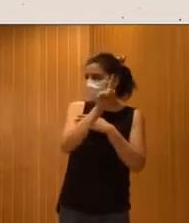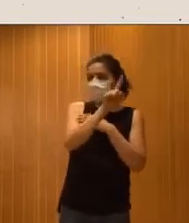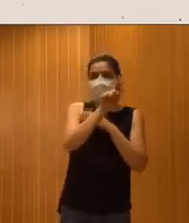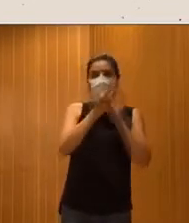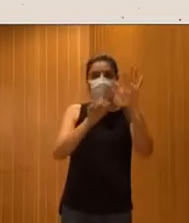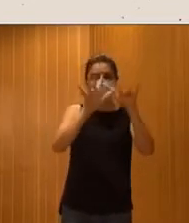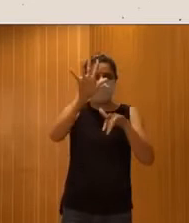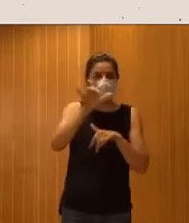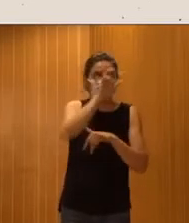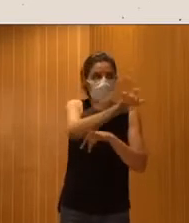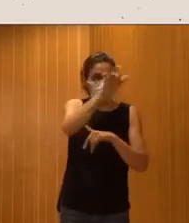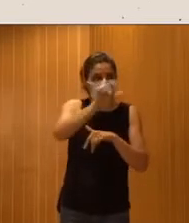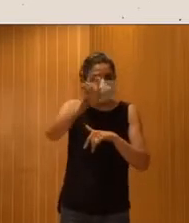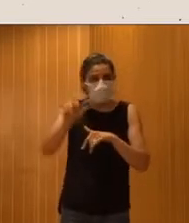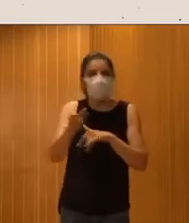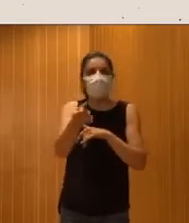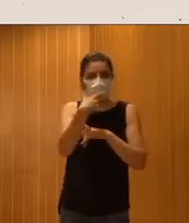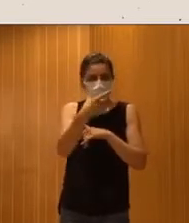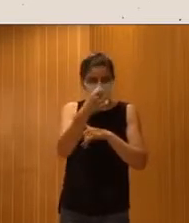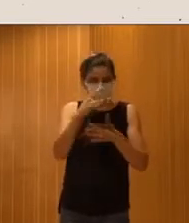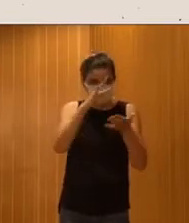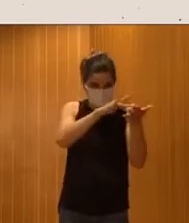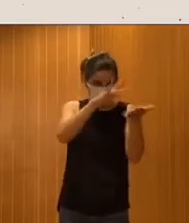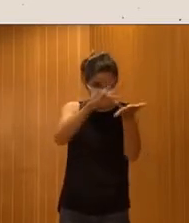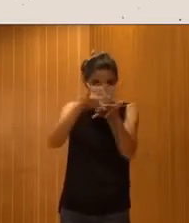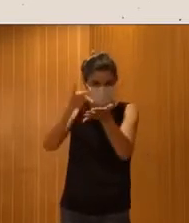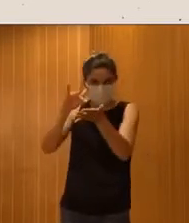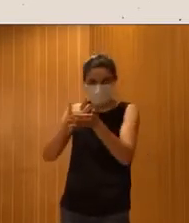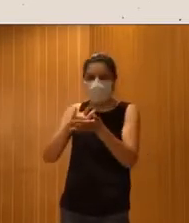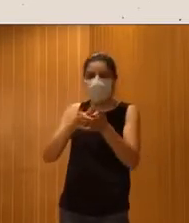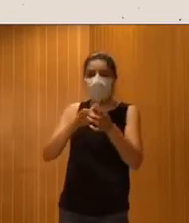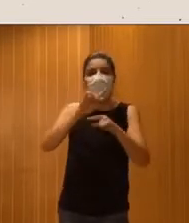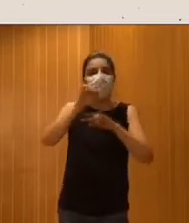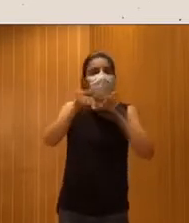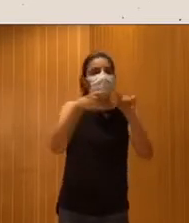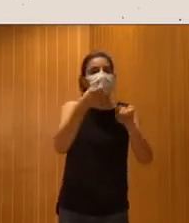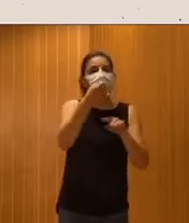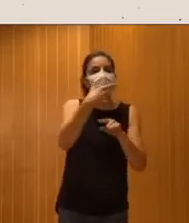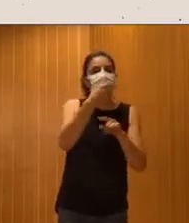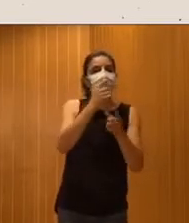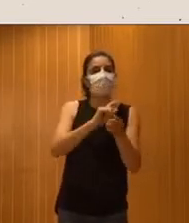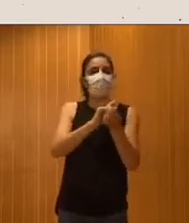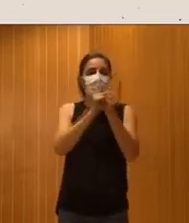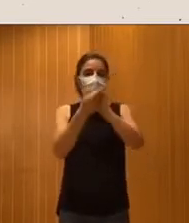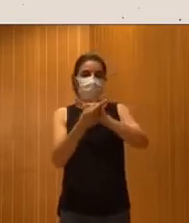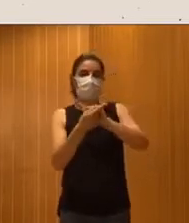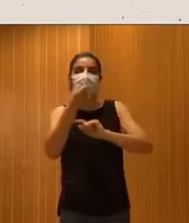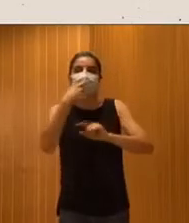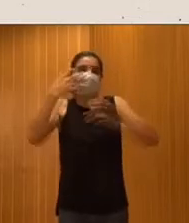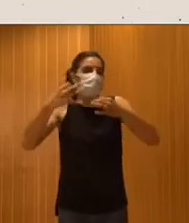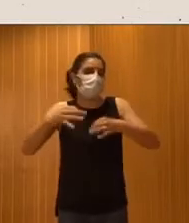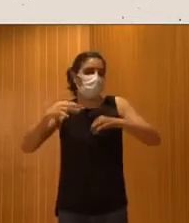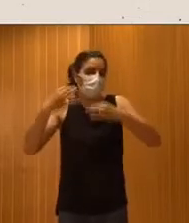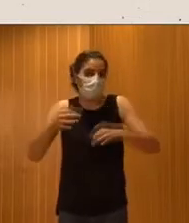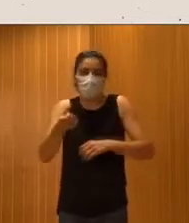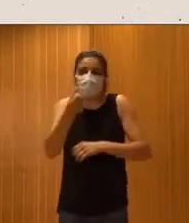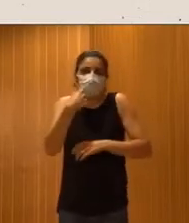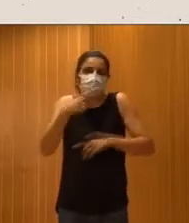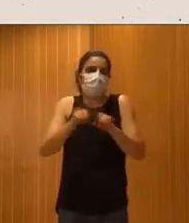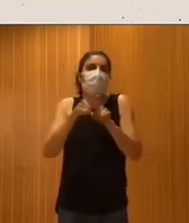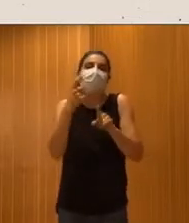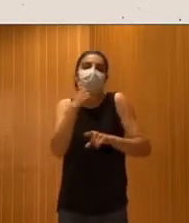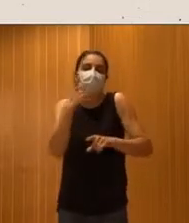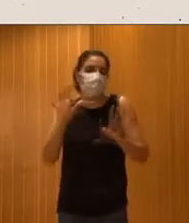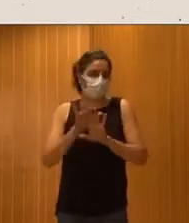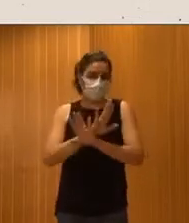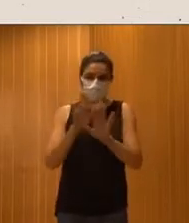tomando neurolépticos. A la mitad de estos se les pasó a placebo sin que los equipos de trabajo y los propios